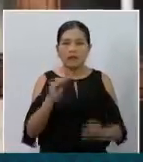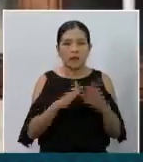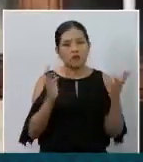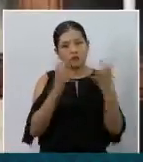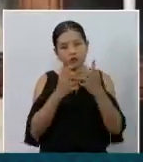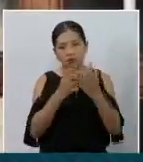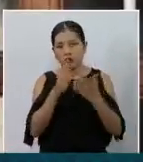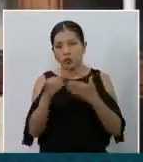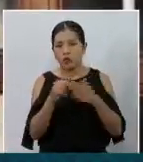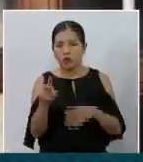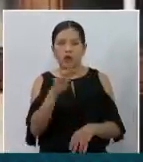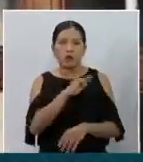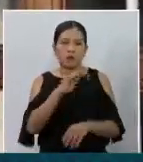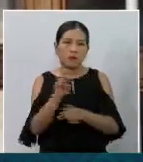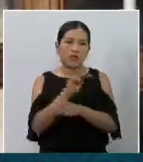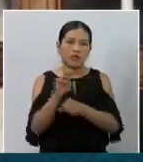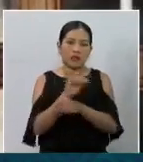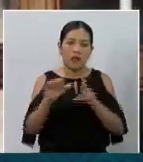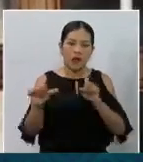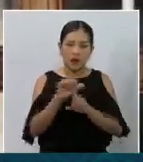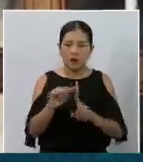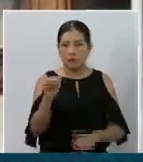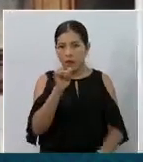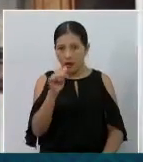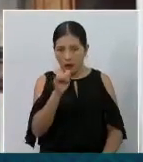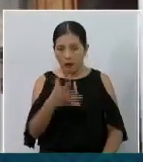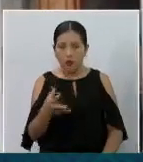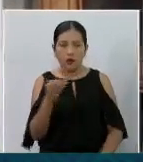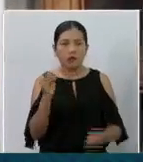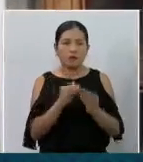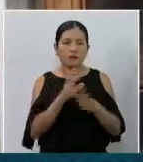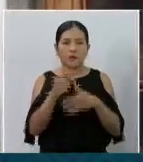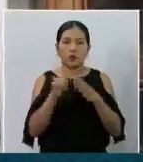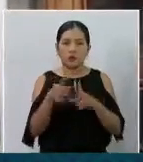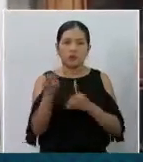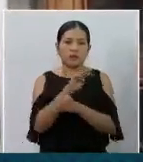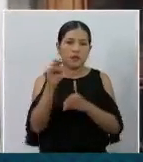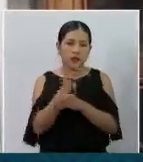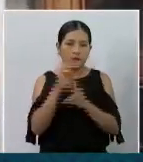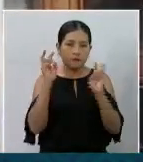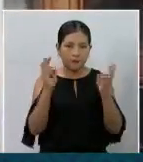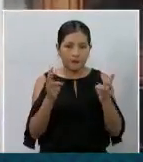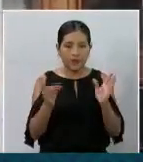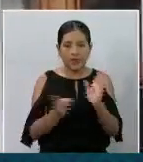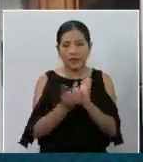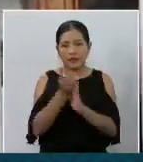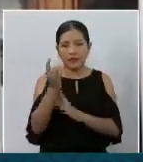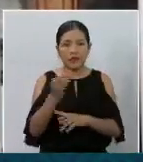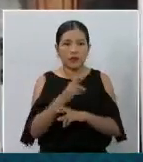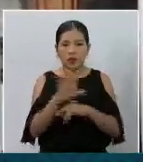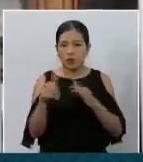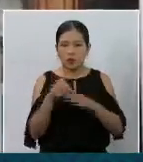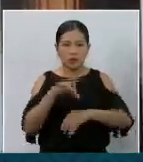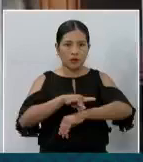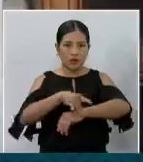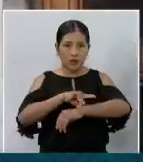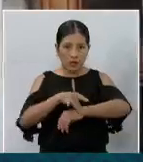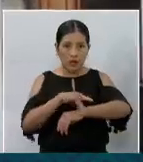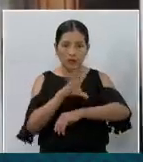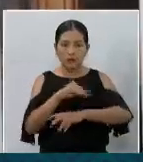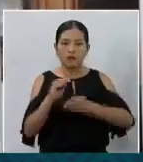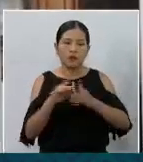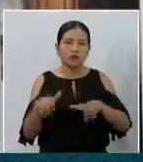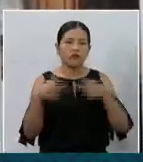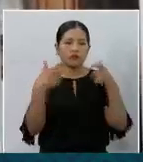Ministerio de Medio Ambiente y Agua, también del Ministerio de Desarrollo Rural y Tierras, para poder hacer una